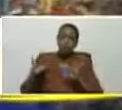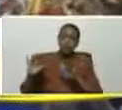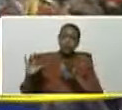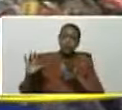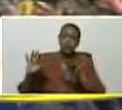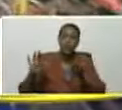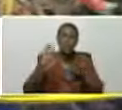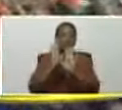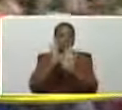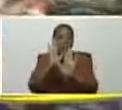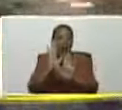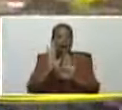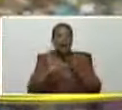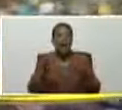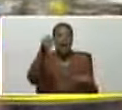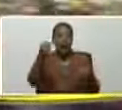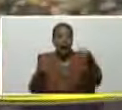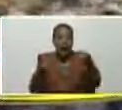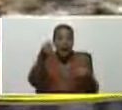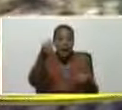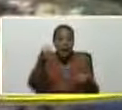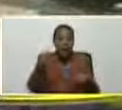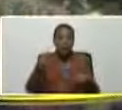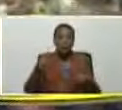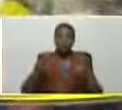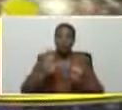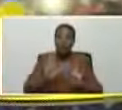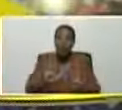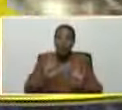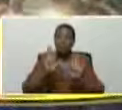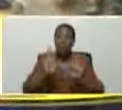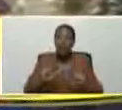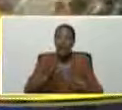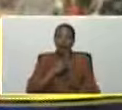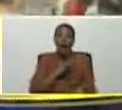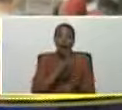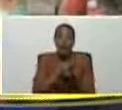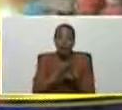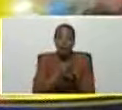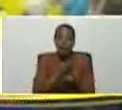Ya va, el camión del sonido, adelante, por favor.